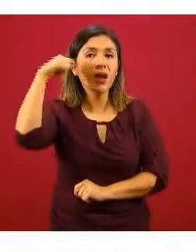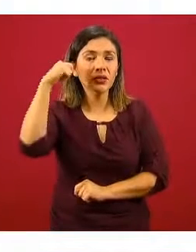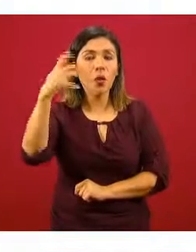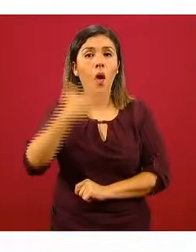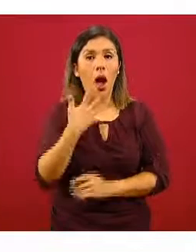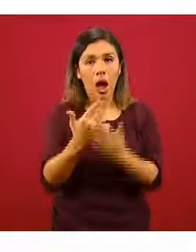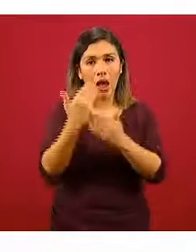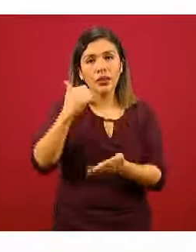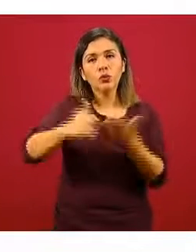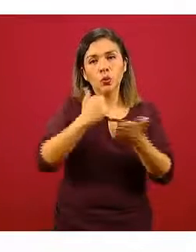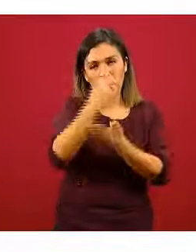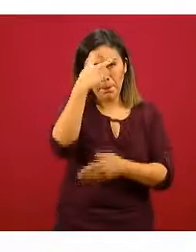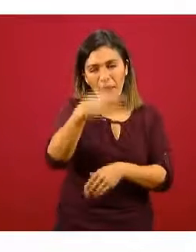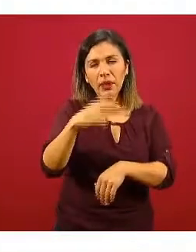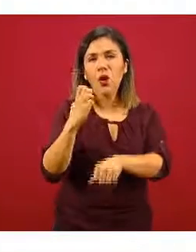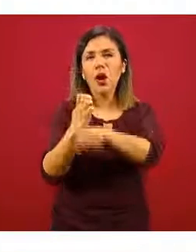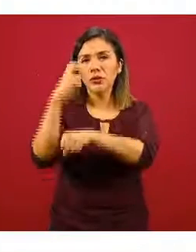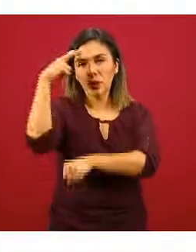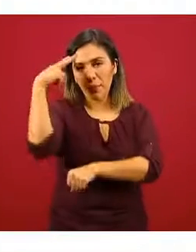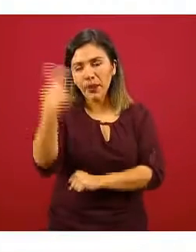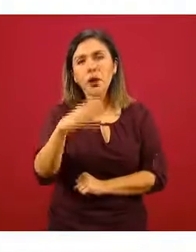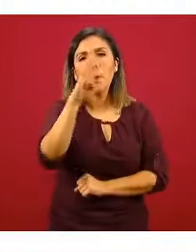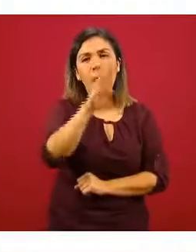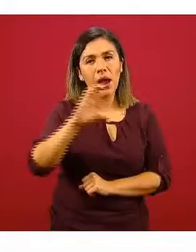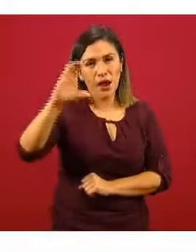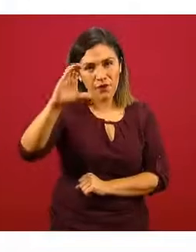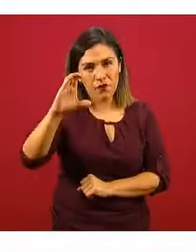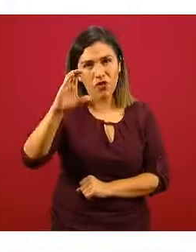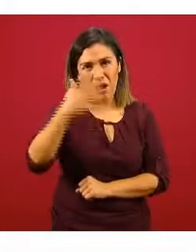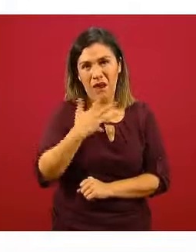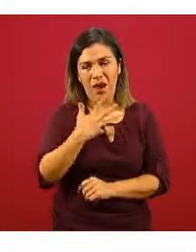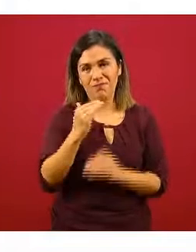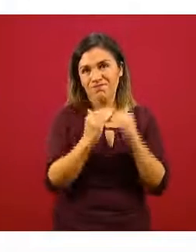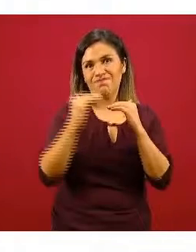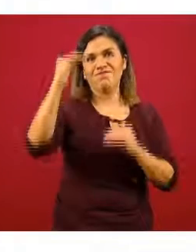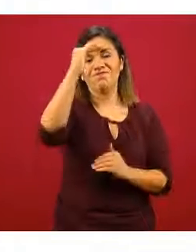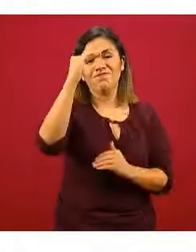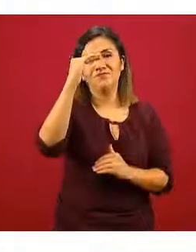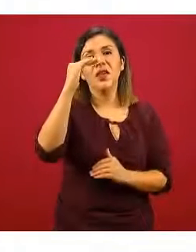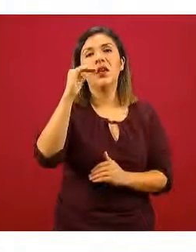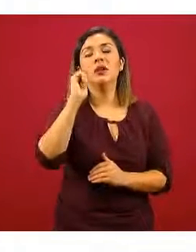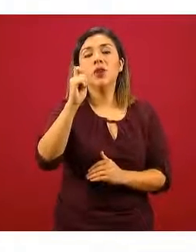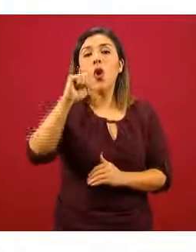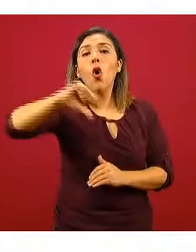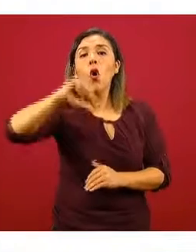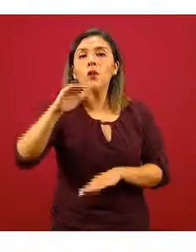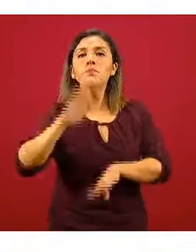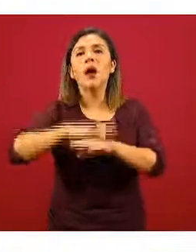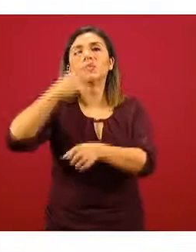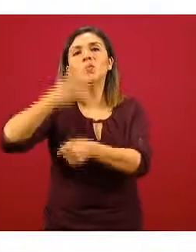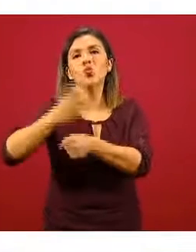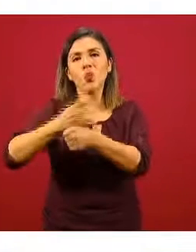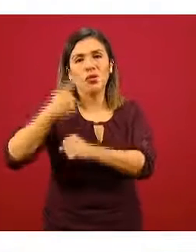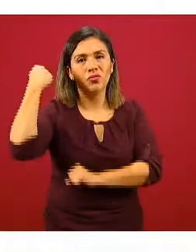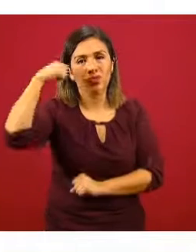la Ciudad de México, el Estado de México y a Baja California en este rango, y hoy día se suma un cuarto.